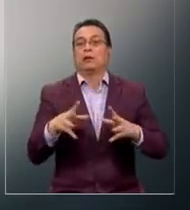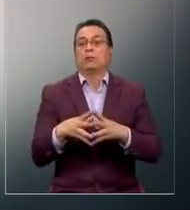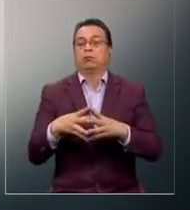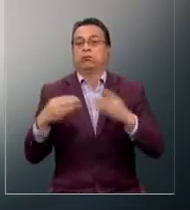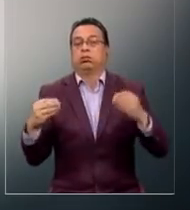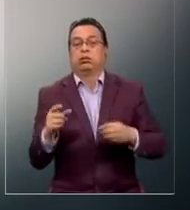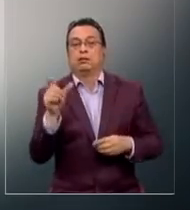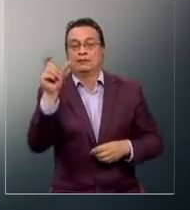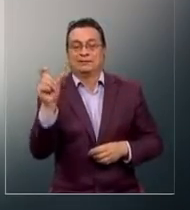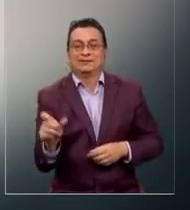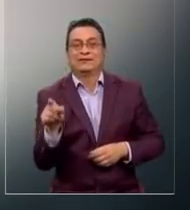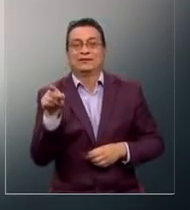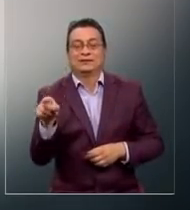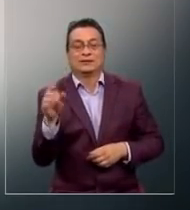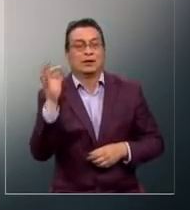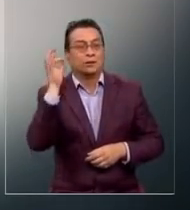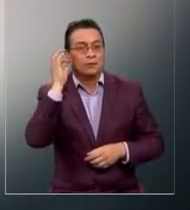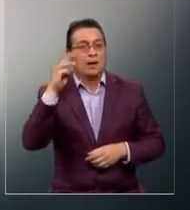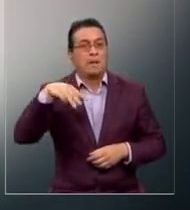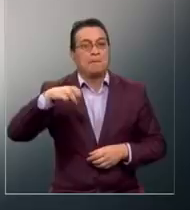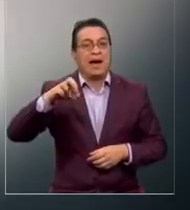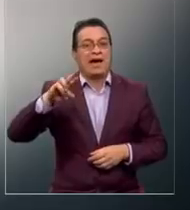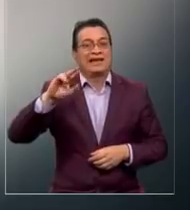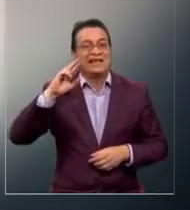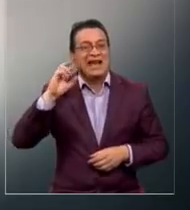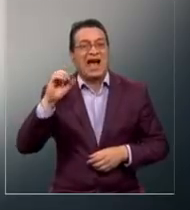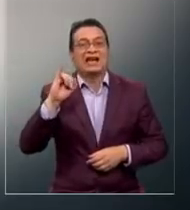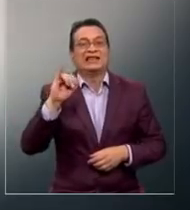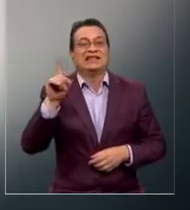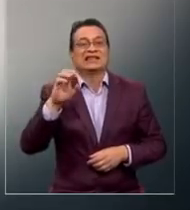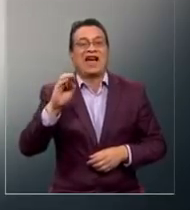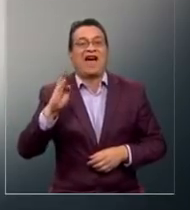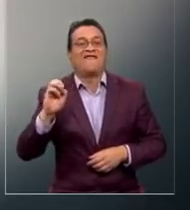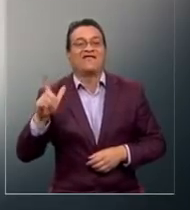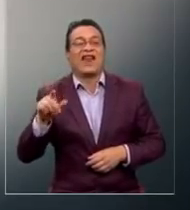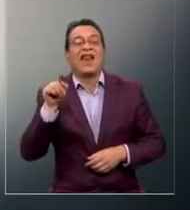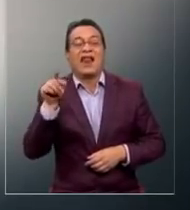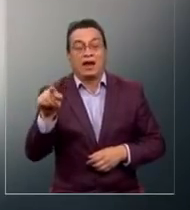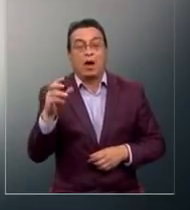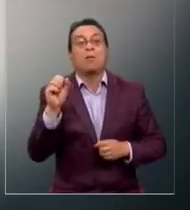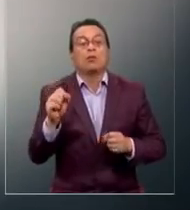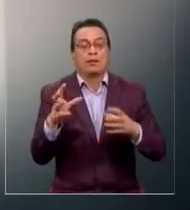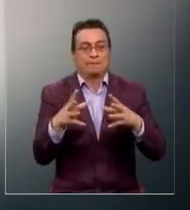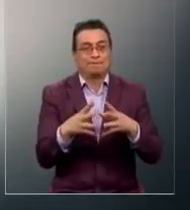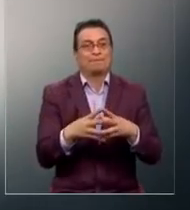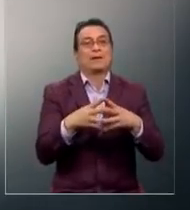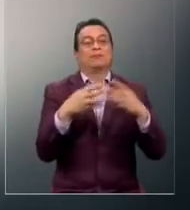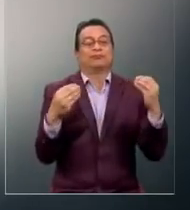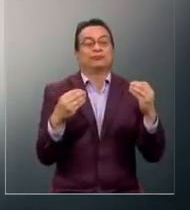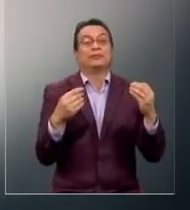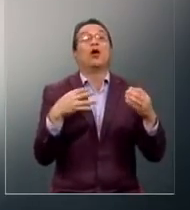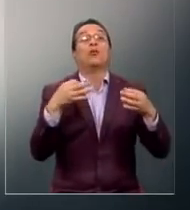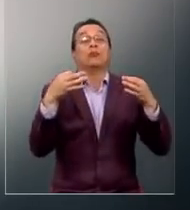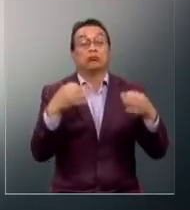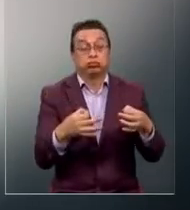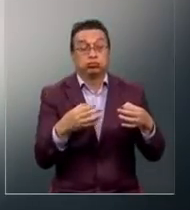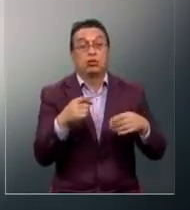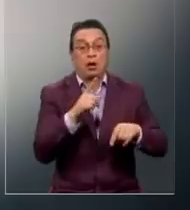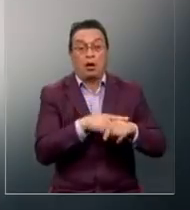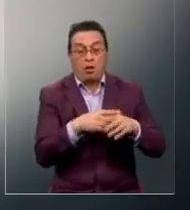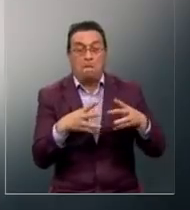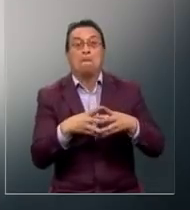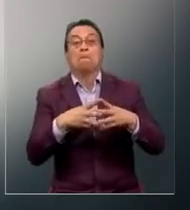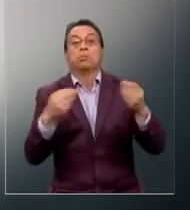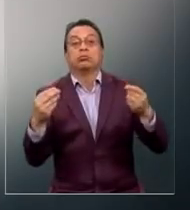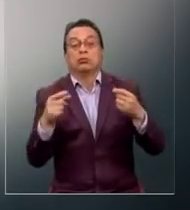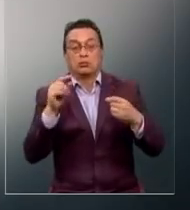desaparición en primera instancia de María Isabel, y esto también le permitiera poder escapar, tal como terminó concretándose con el paso de los